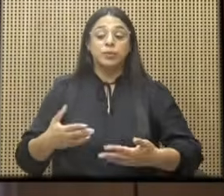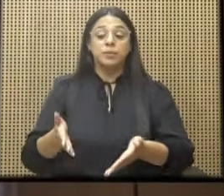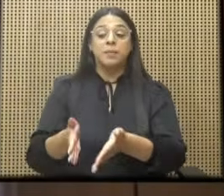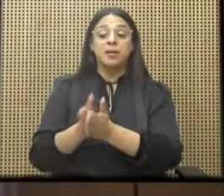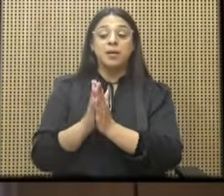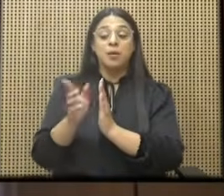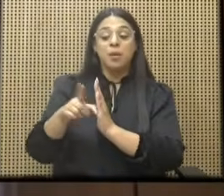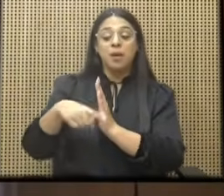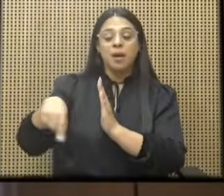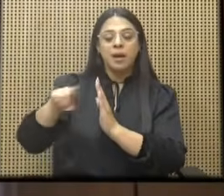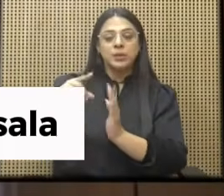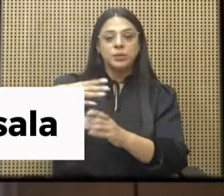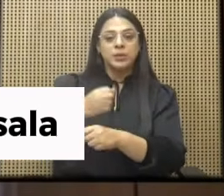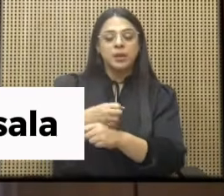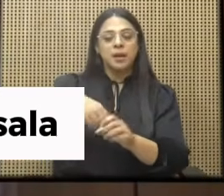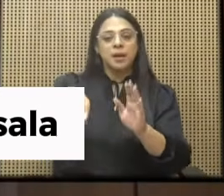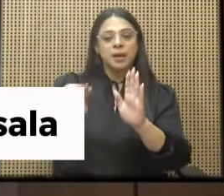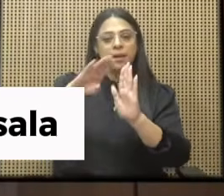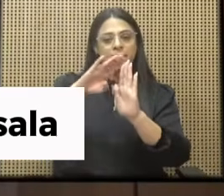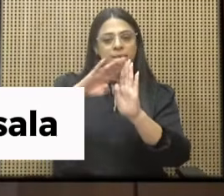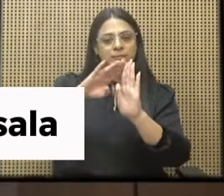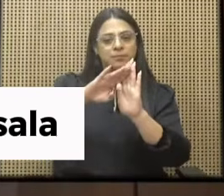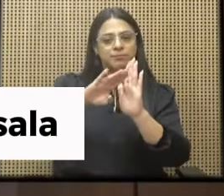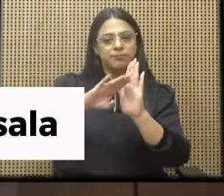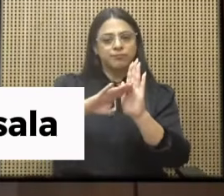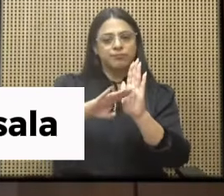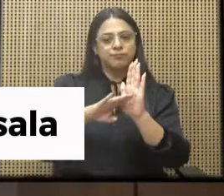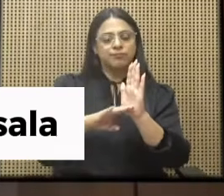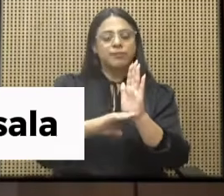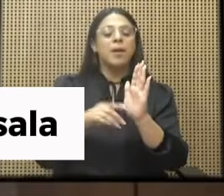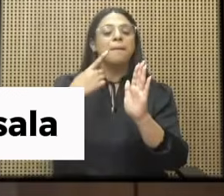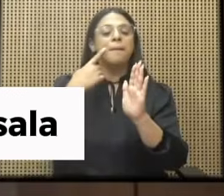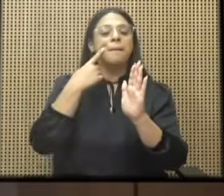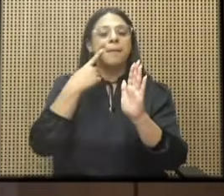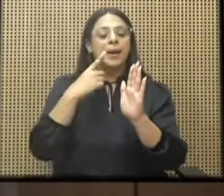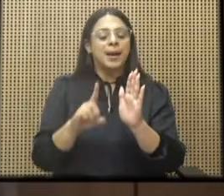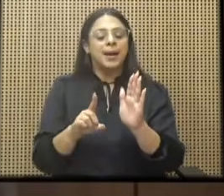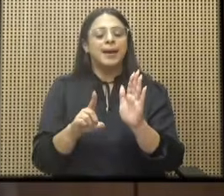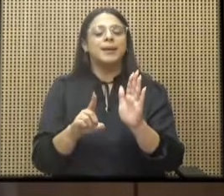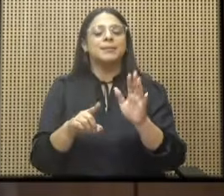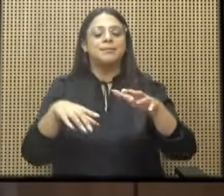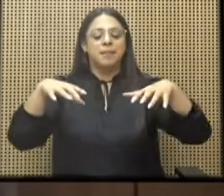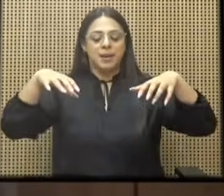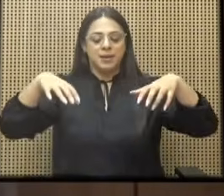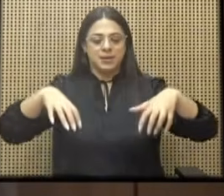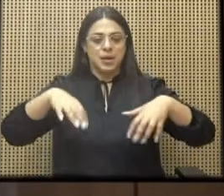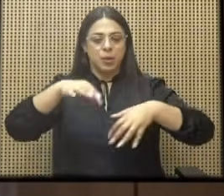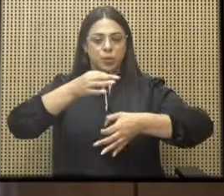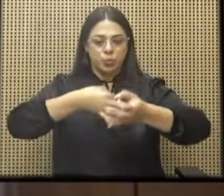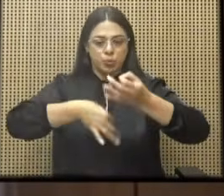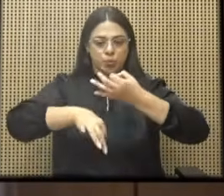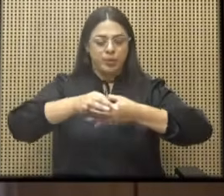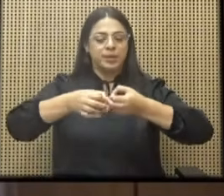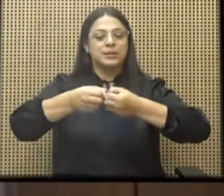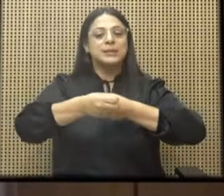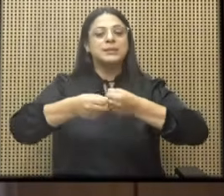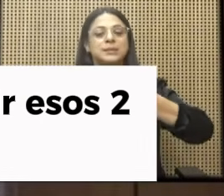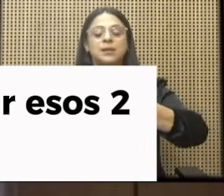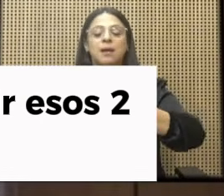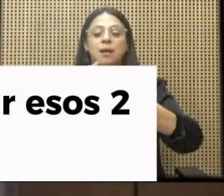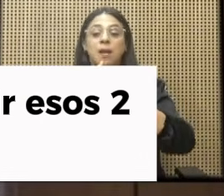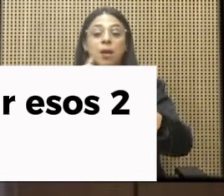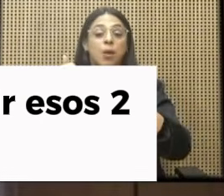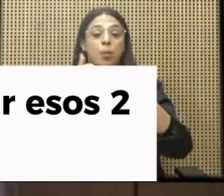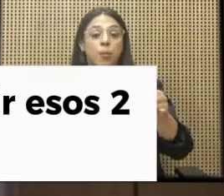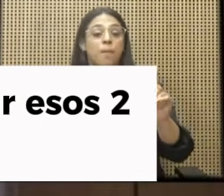lista de personas para los magistrados suplentes de la Sala Constitucional. Pero todos